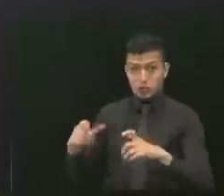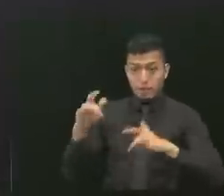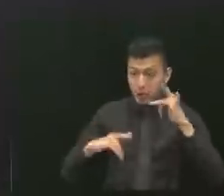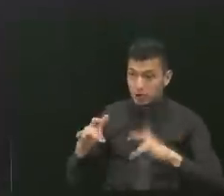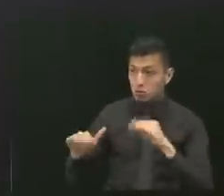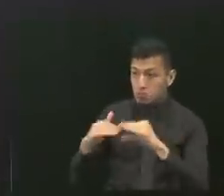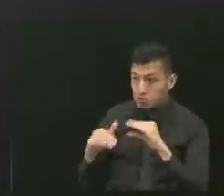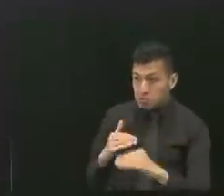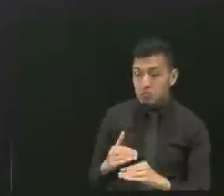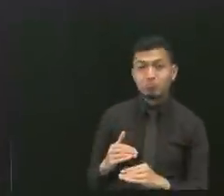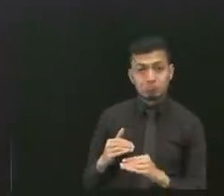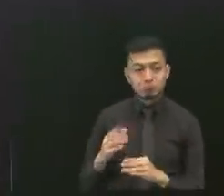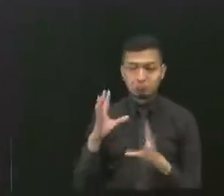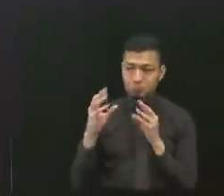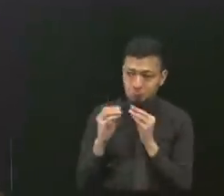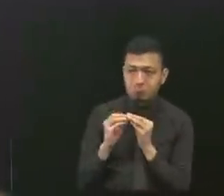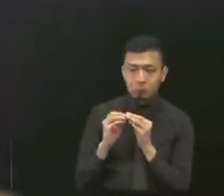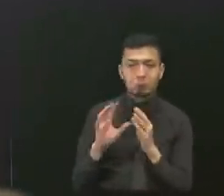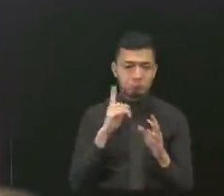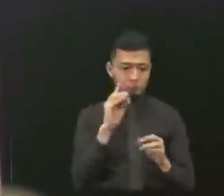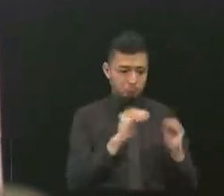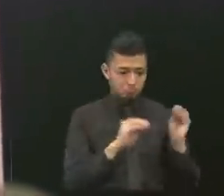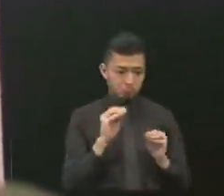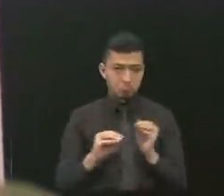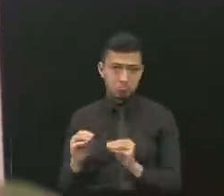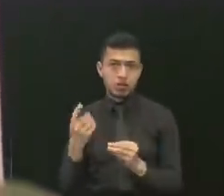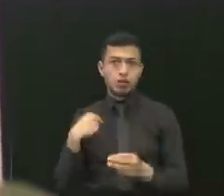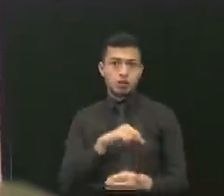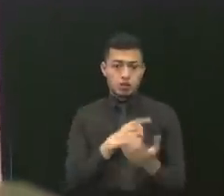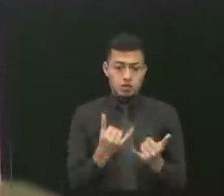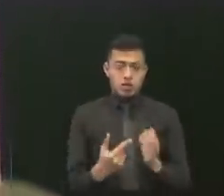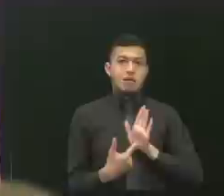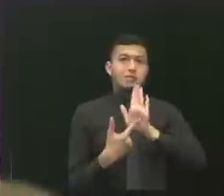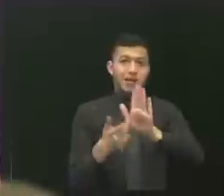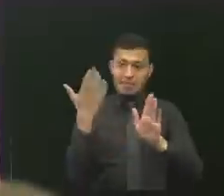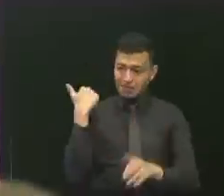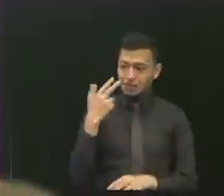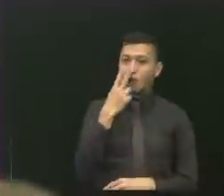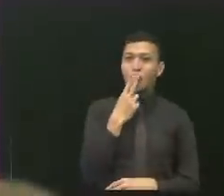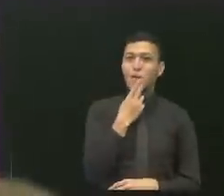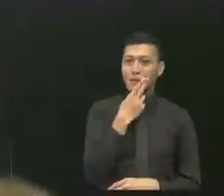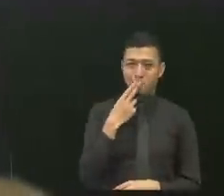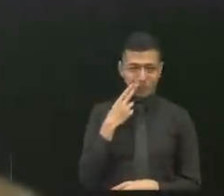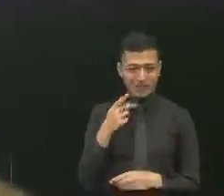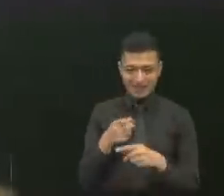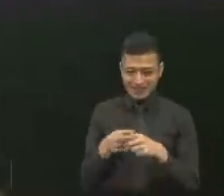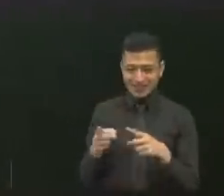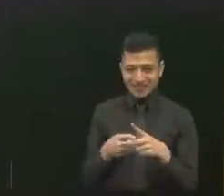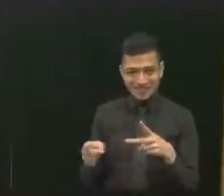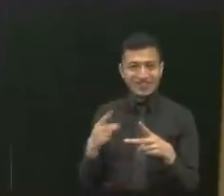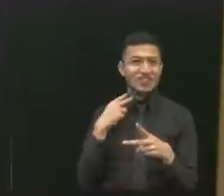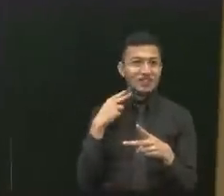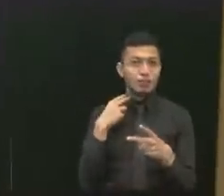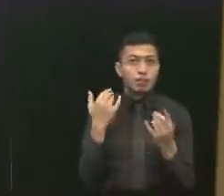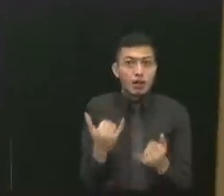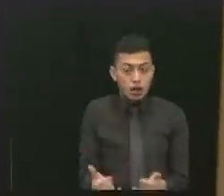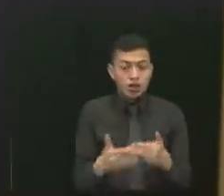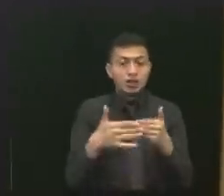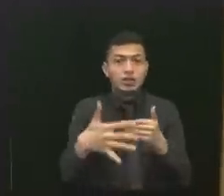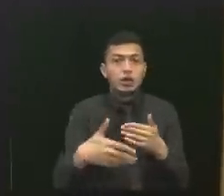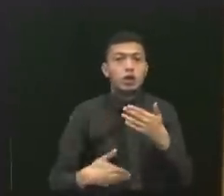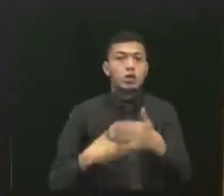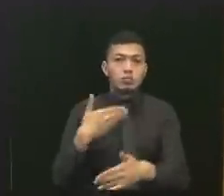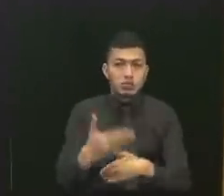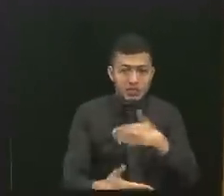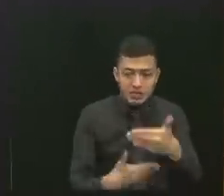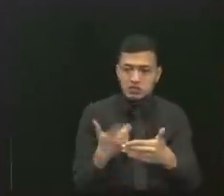como nos comprometimos las primeras semanas de noviembre, la estamos presentando hoy y ahora viene la fase 3 del proceso de co-creación, que es que la volvamos